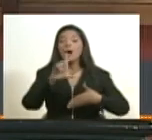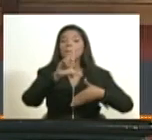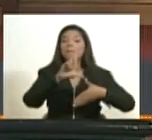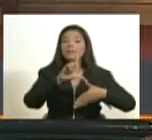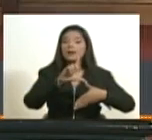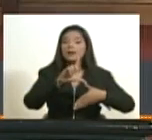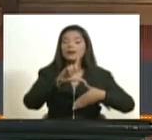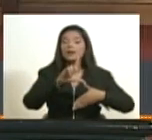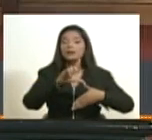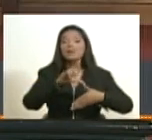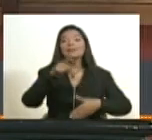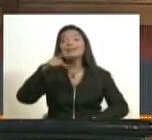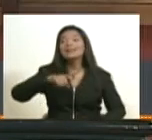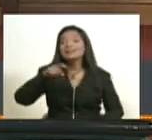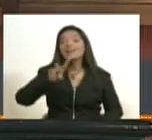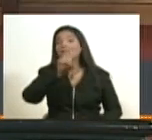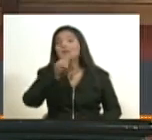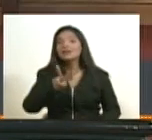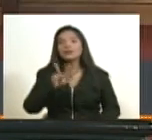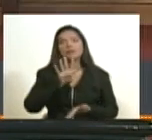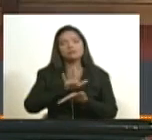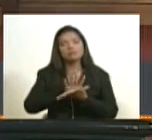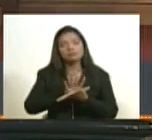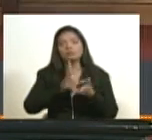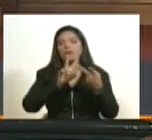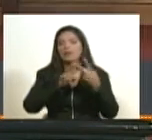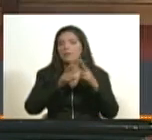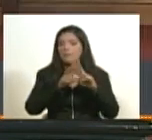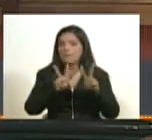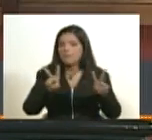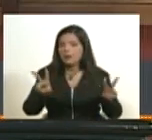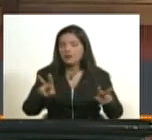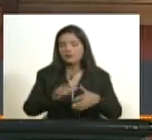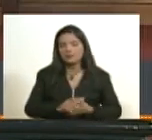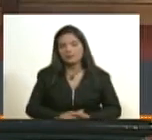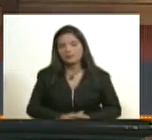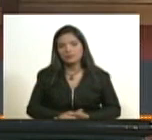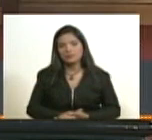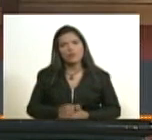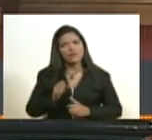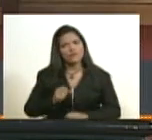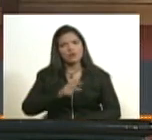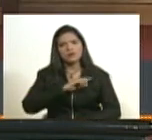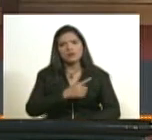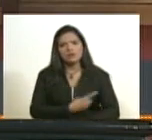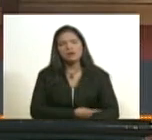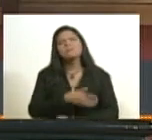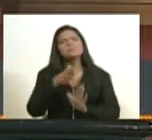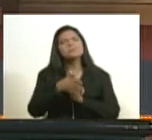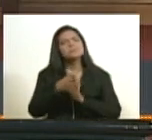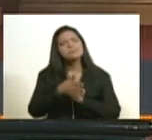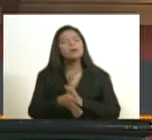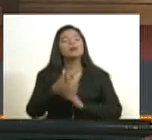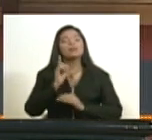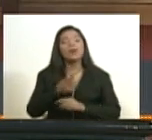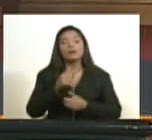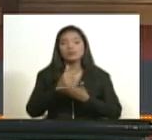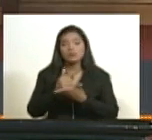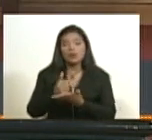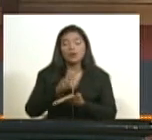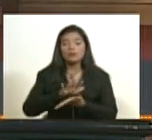el Caribe, necesita una Venezuela estable, en paz, sólida. ¿Para qué? Para que contribuya a la